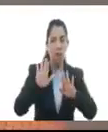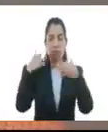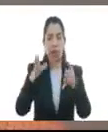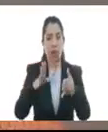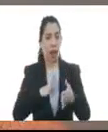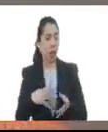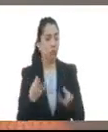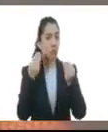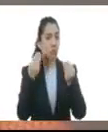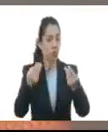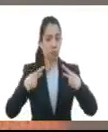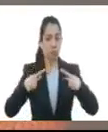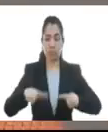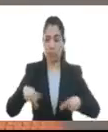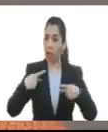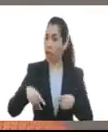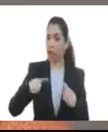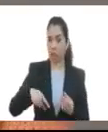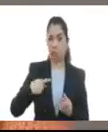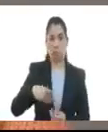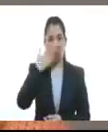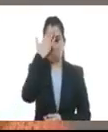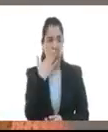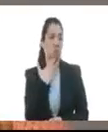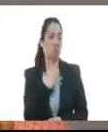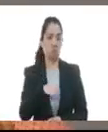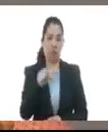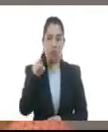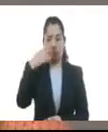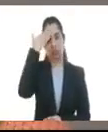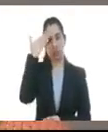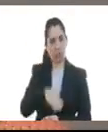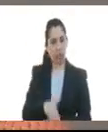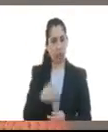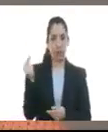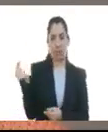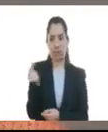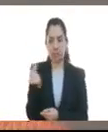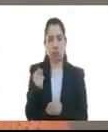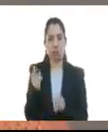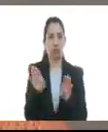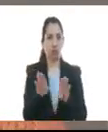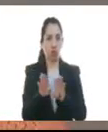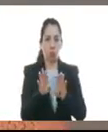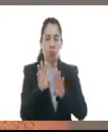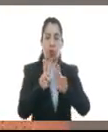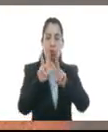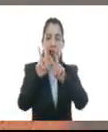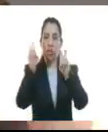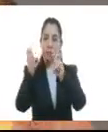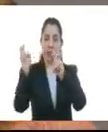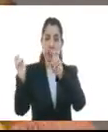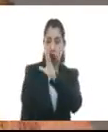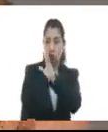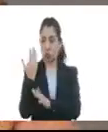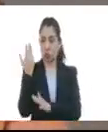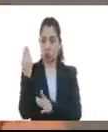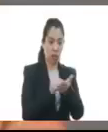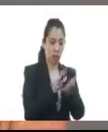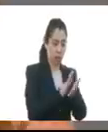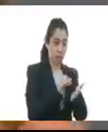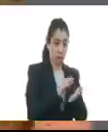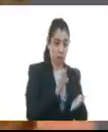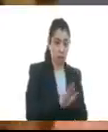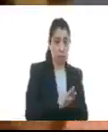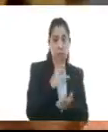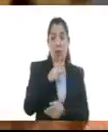es necesario pues poner en la agenda de los medios de comunicación, pero que no se toman en cuenta, ¿no? Entonces, fíjense, hice mis anotaciones